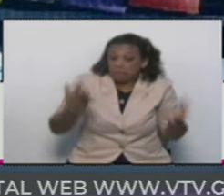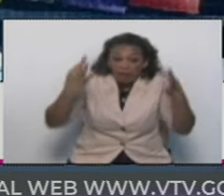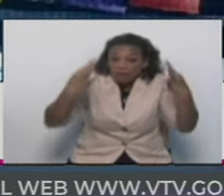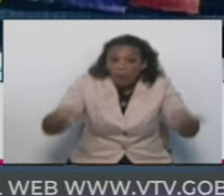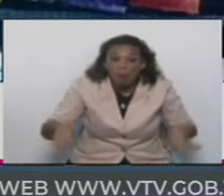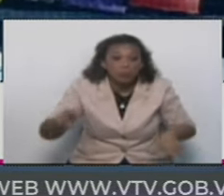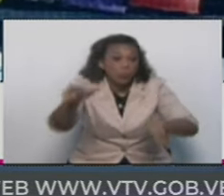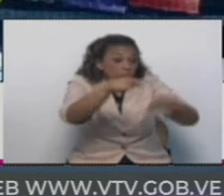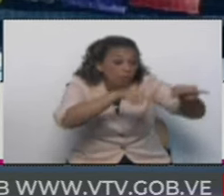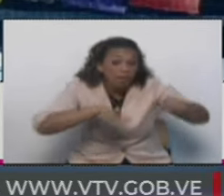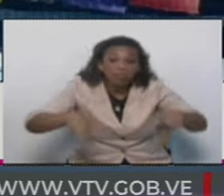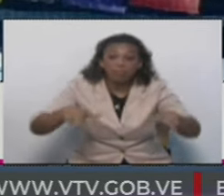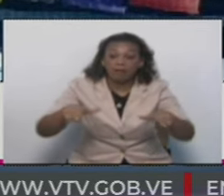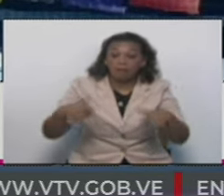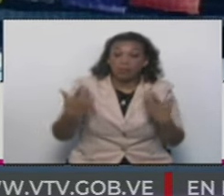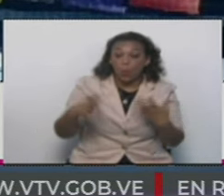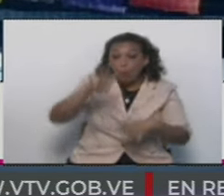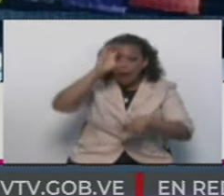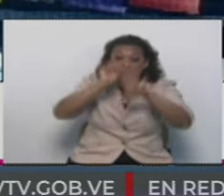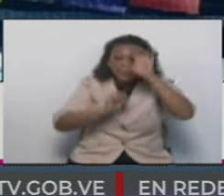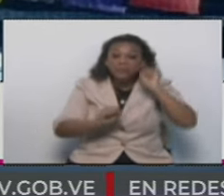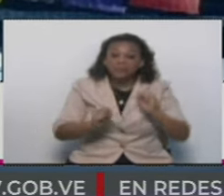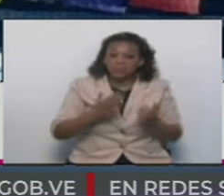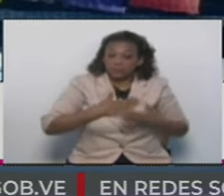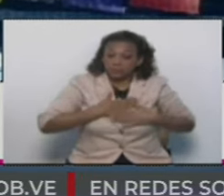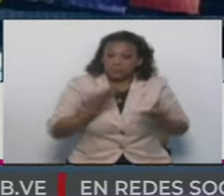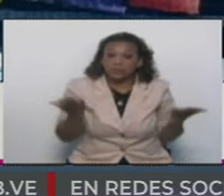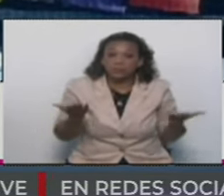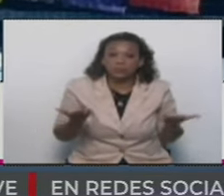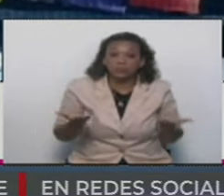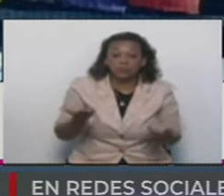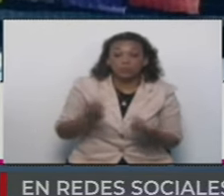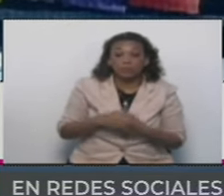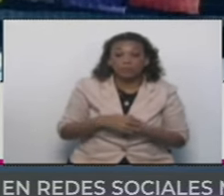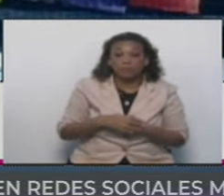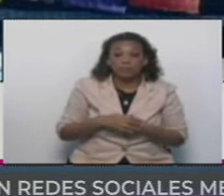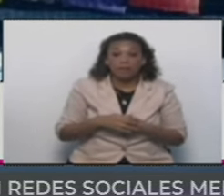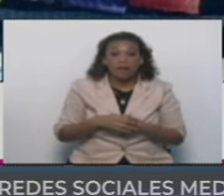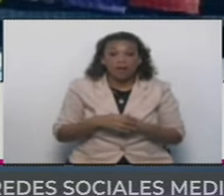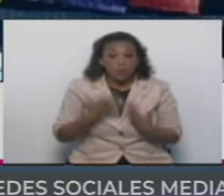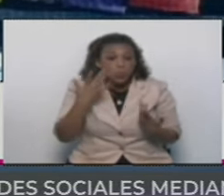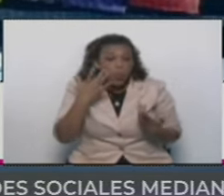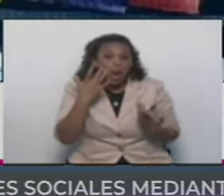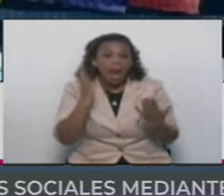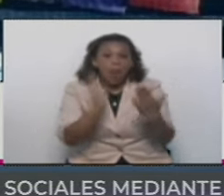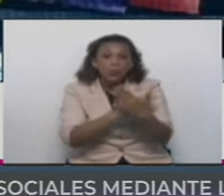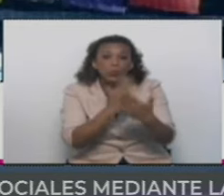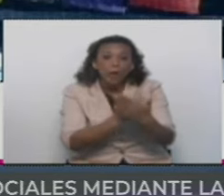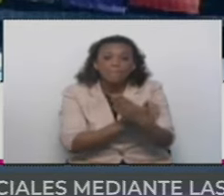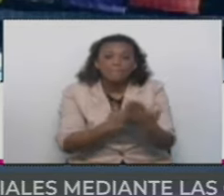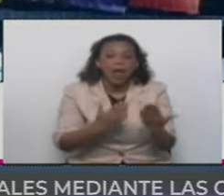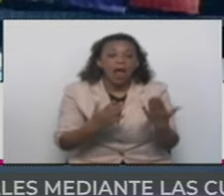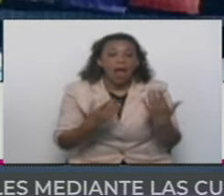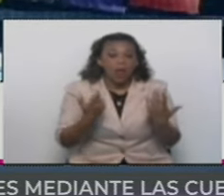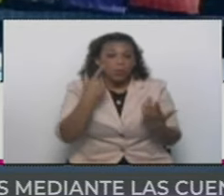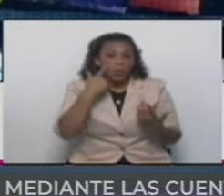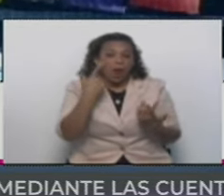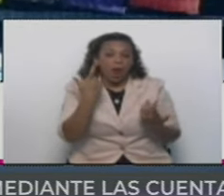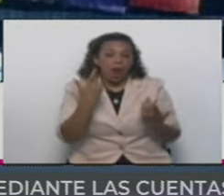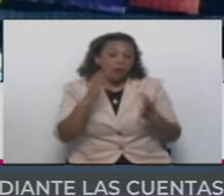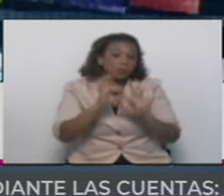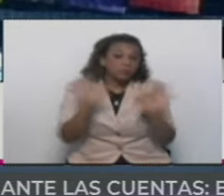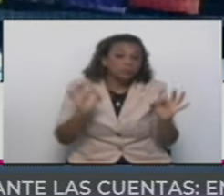práctica, como aprendimos nosotros con los libros de Mao Zedong en los años 70, en los años